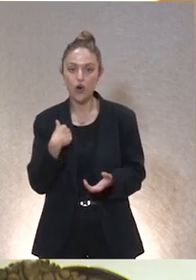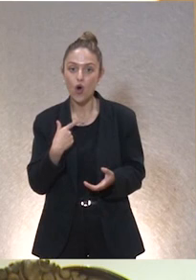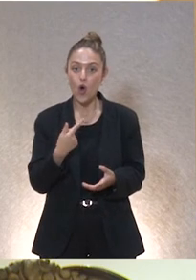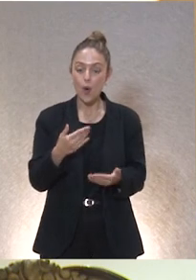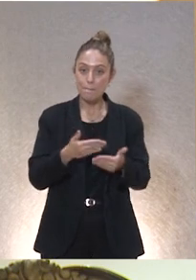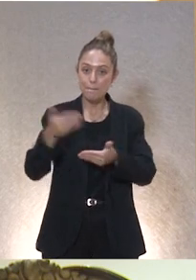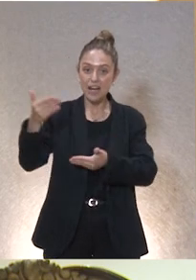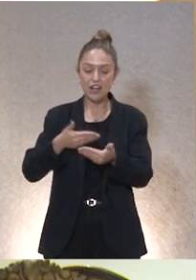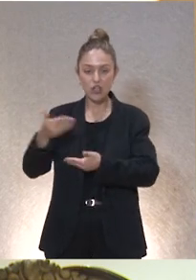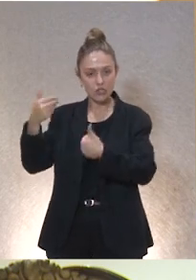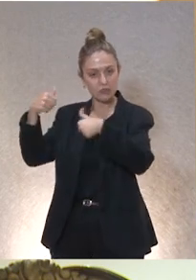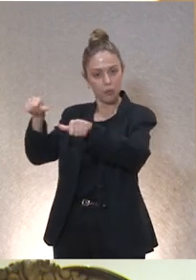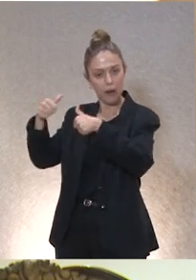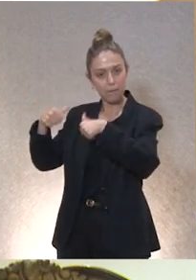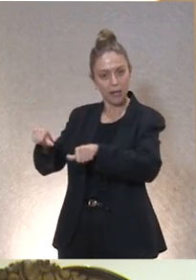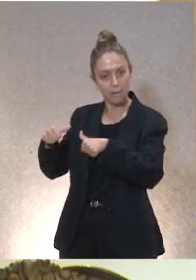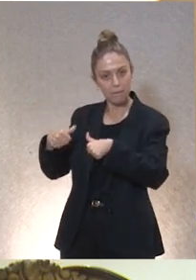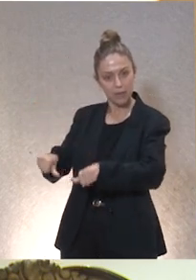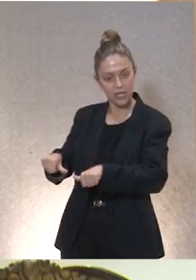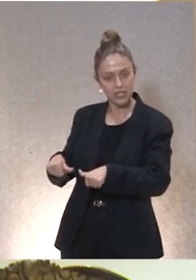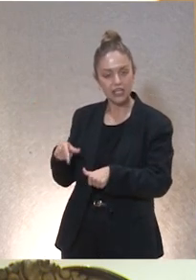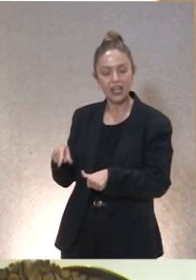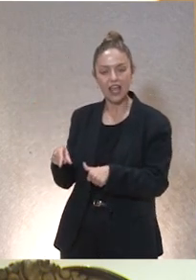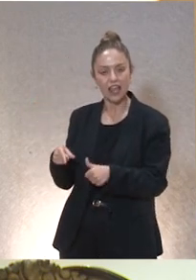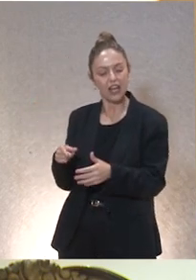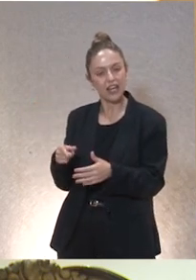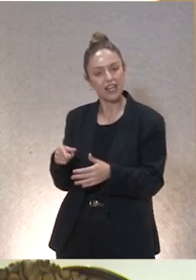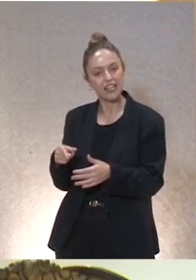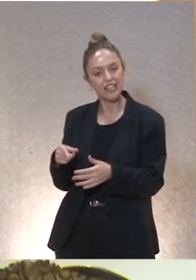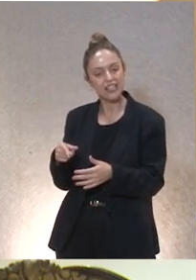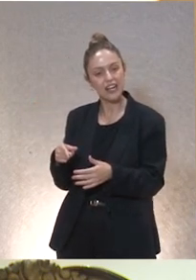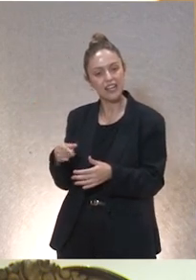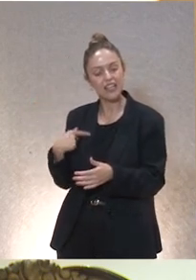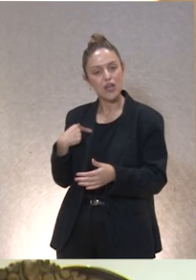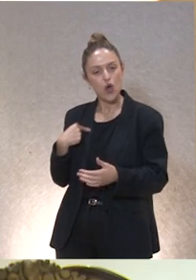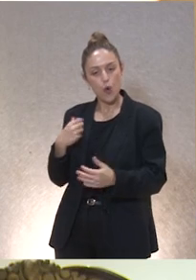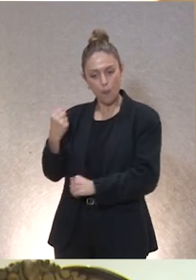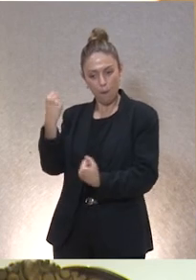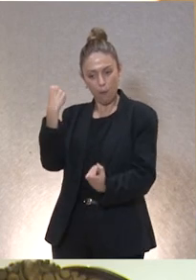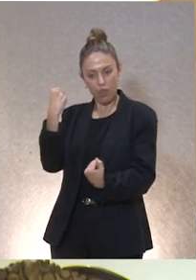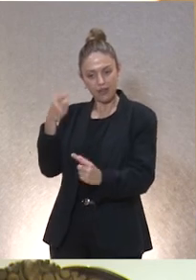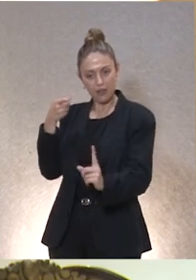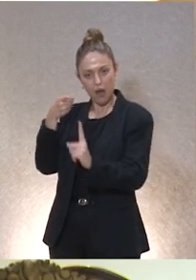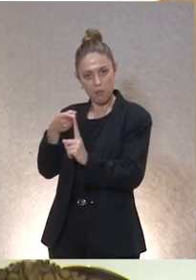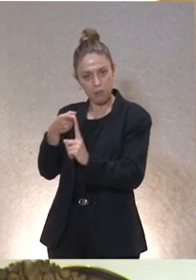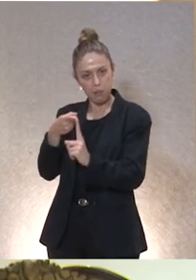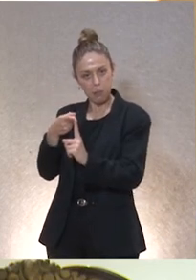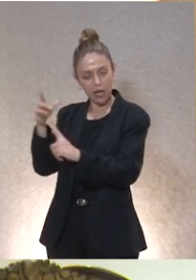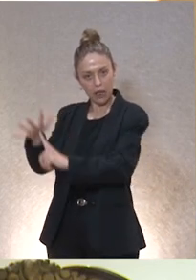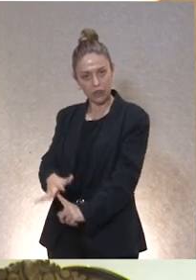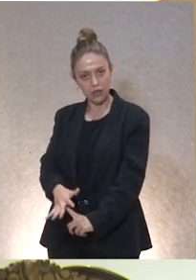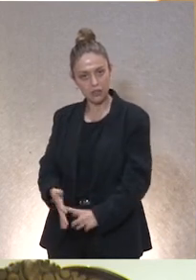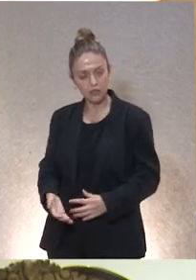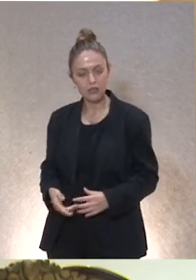buen periodismo se han esmerado en instrumentalizar y han gozado de poder suficiente para conseguirlo como en tantos